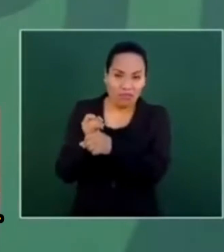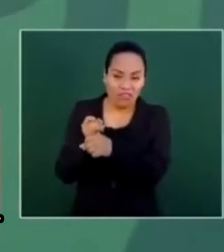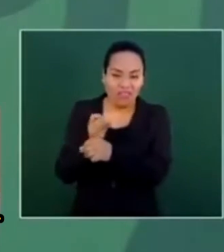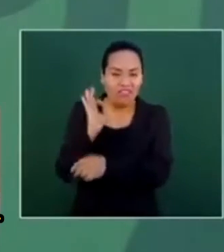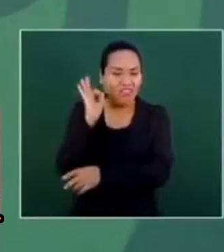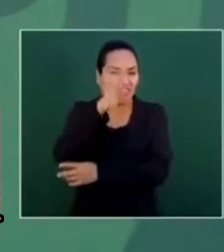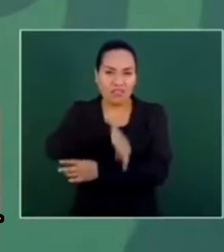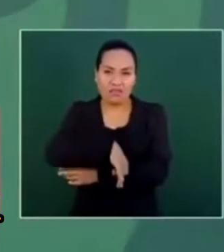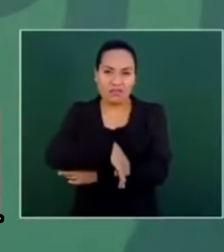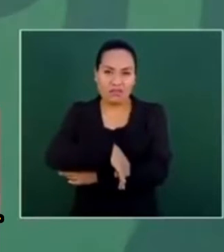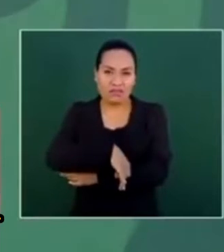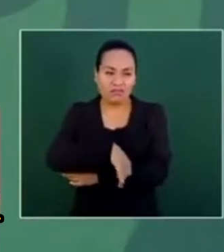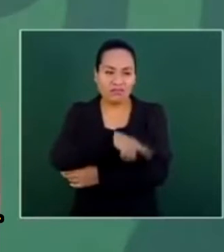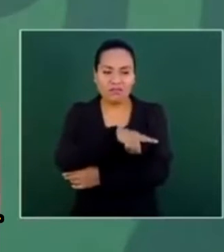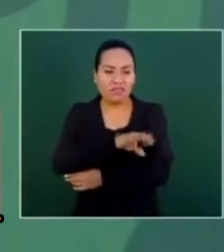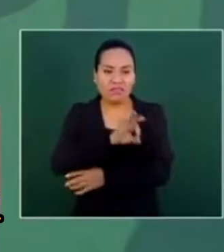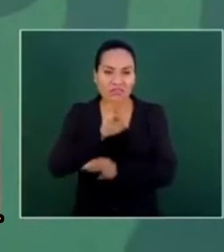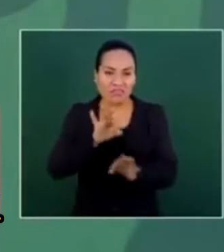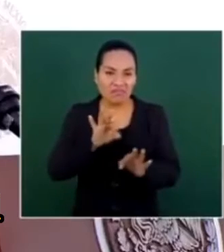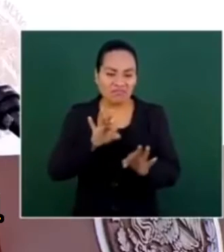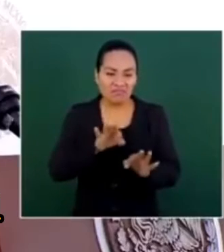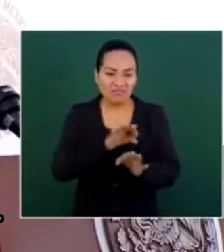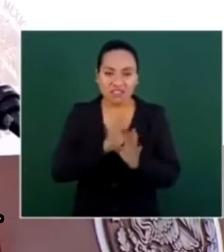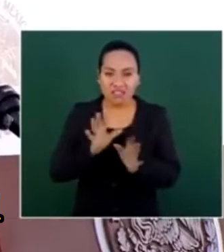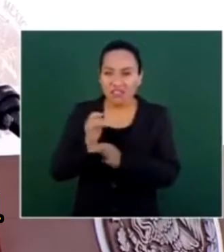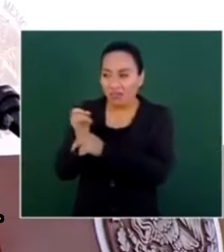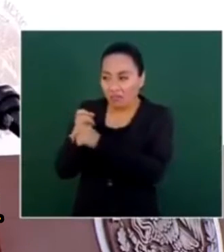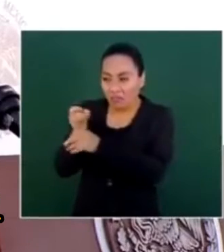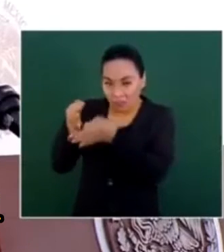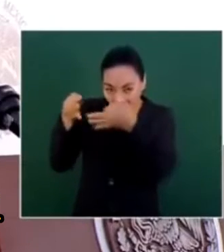sin fundamentos, para